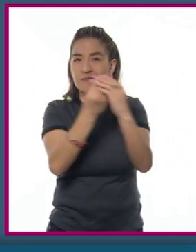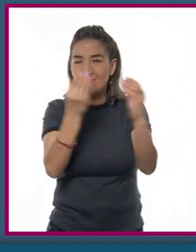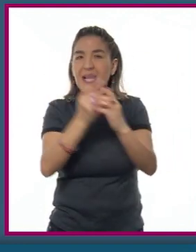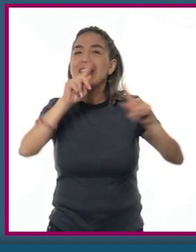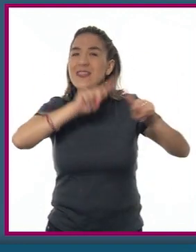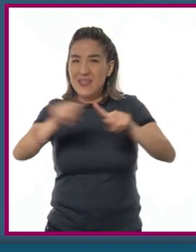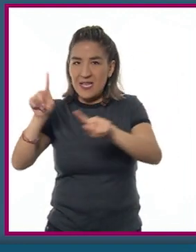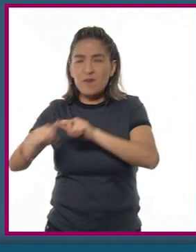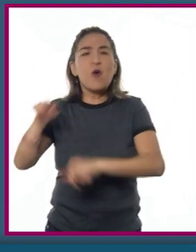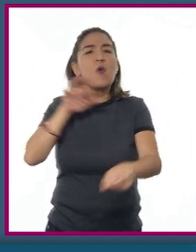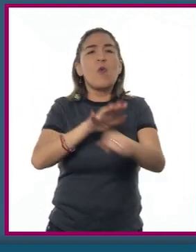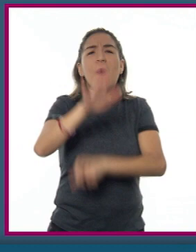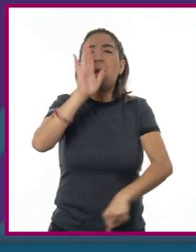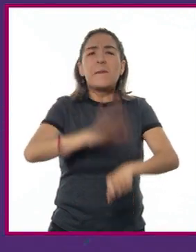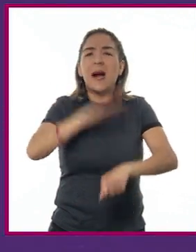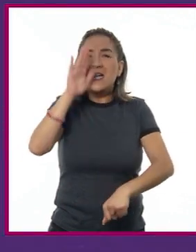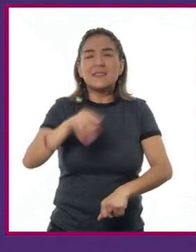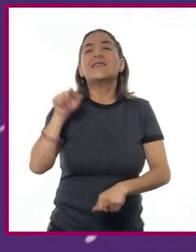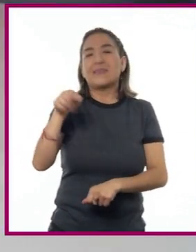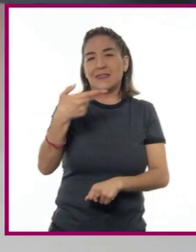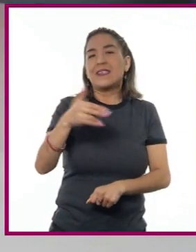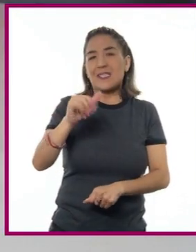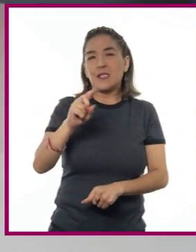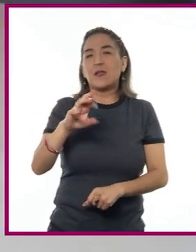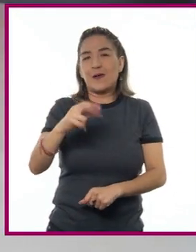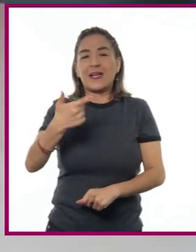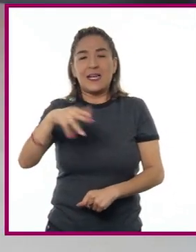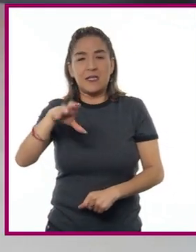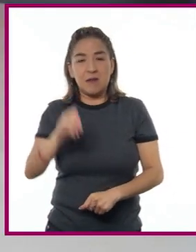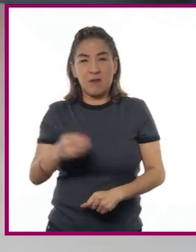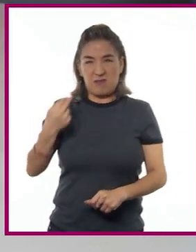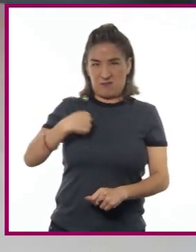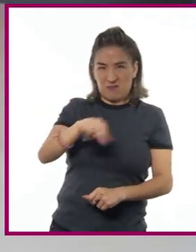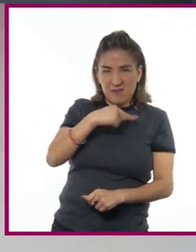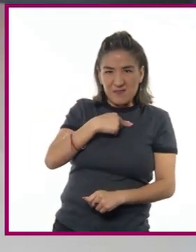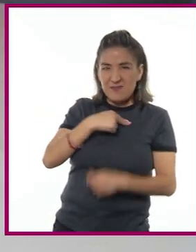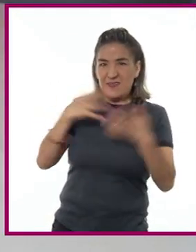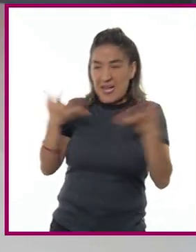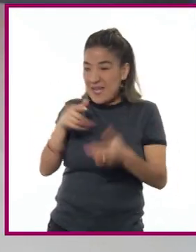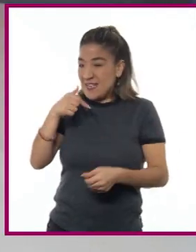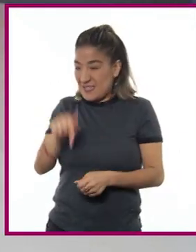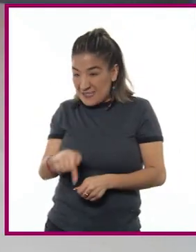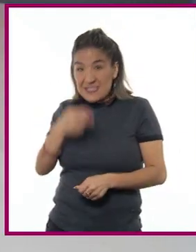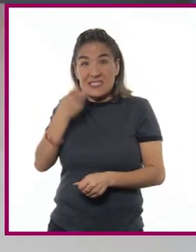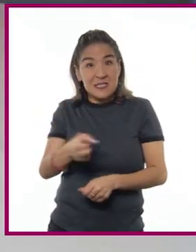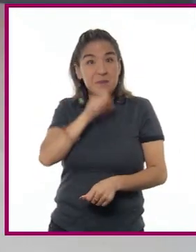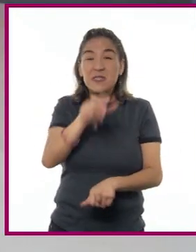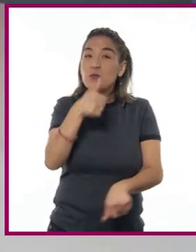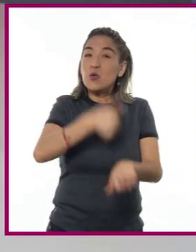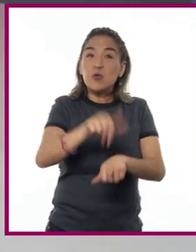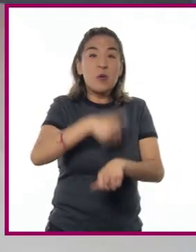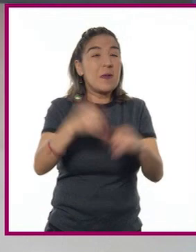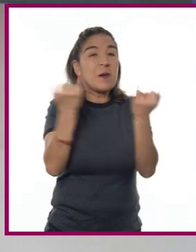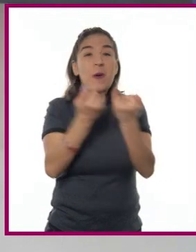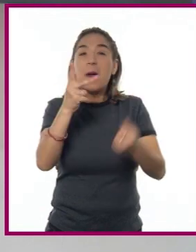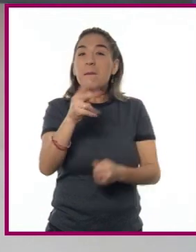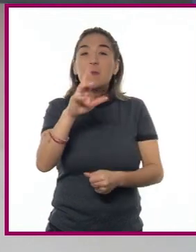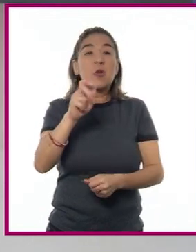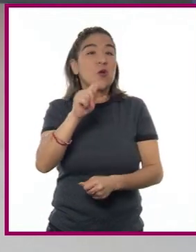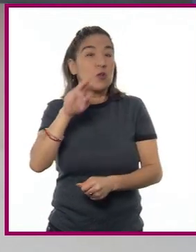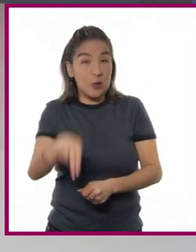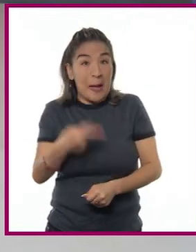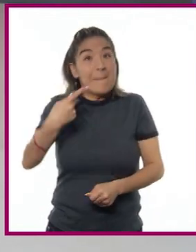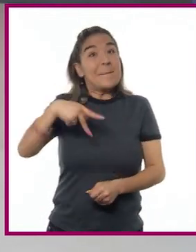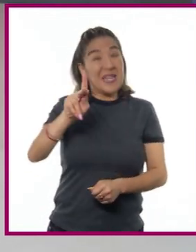elemento más abundante es el hidrógeno. Nosotros, los isótopos, tenemos el mismo número de protones. Sin